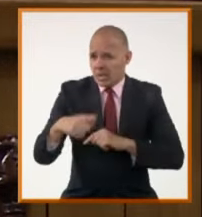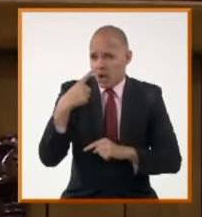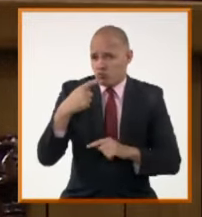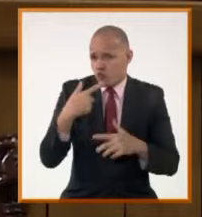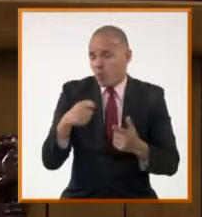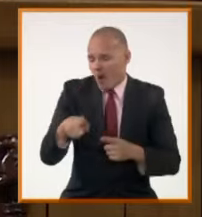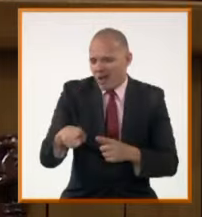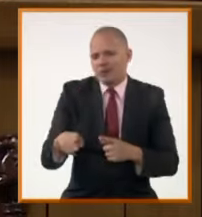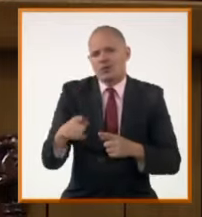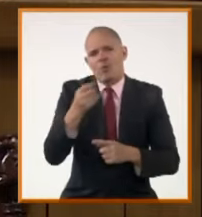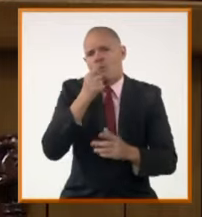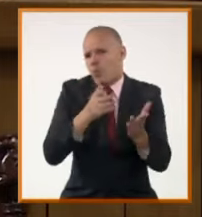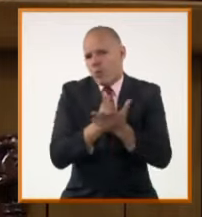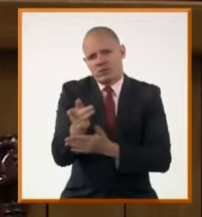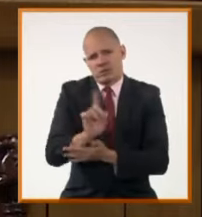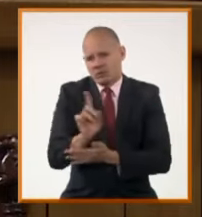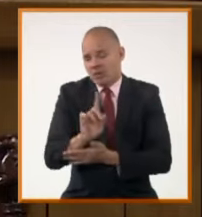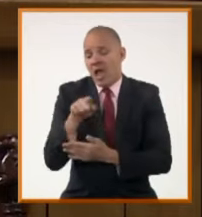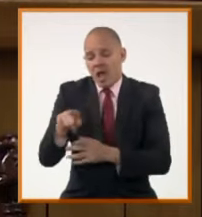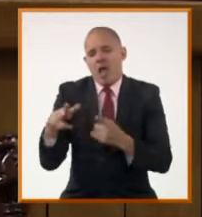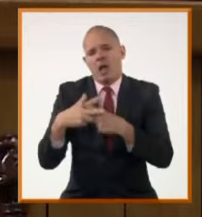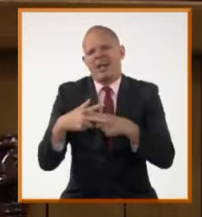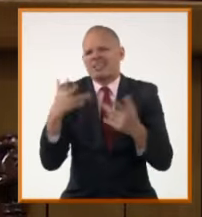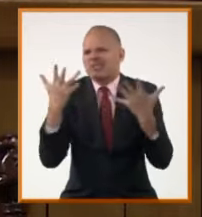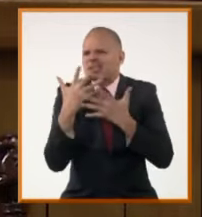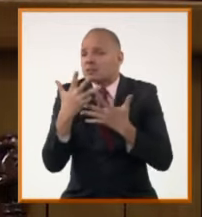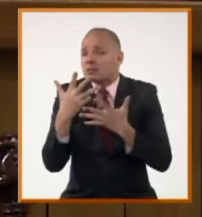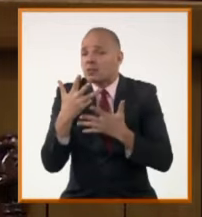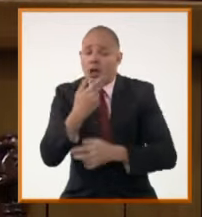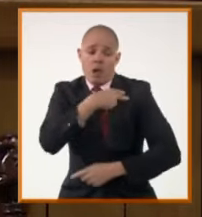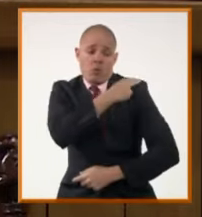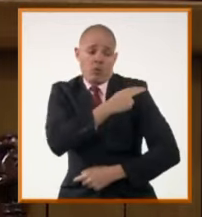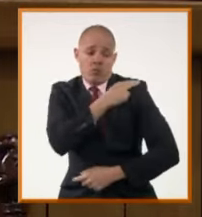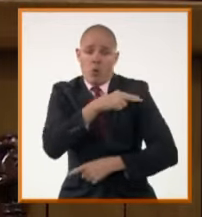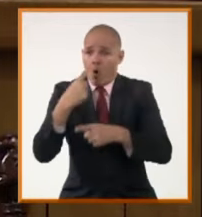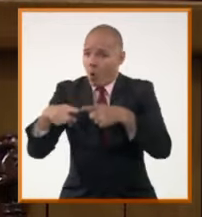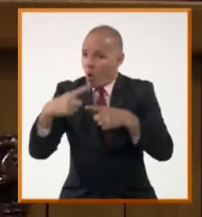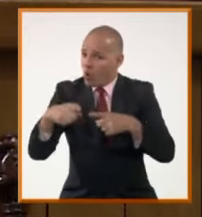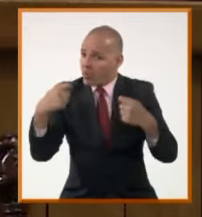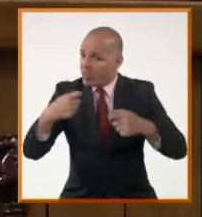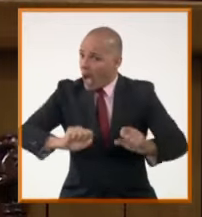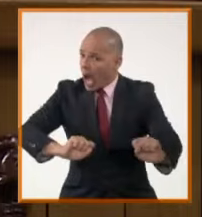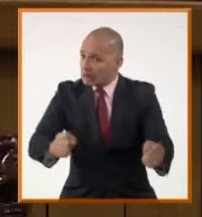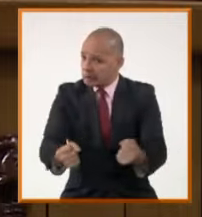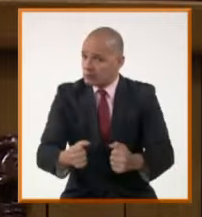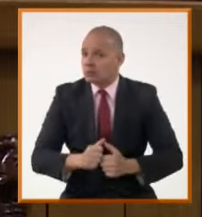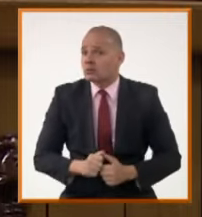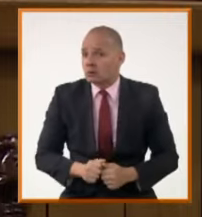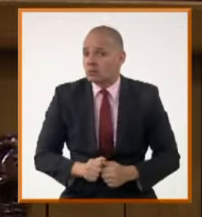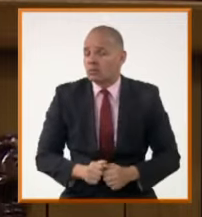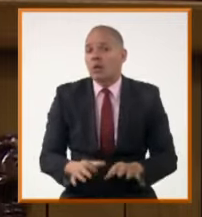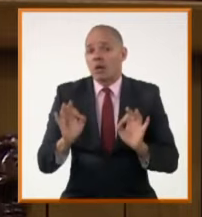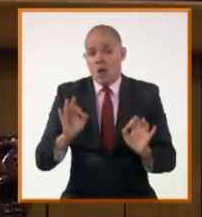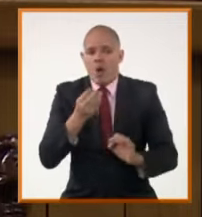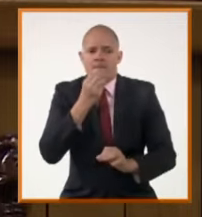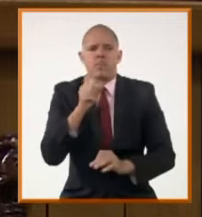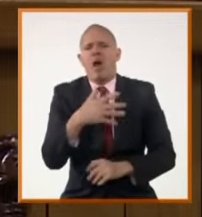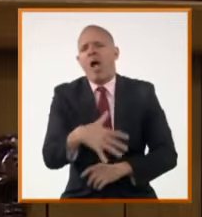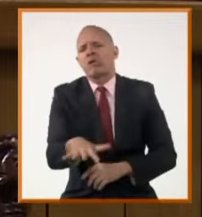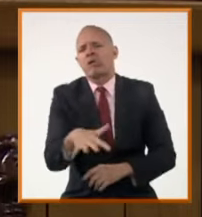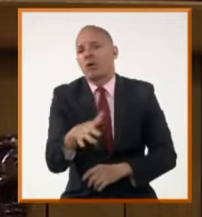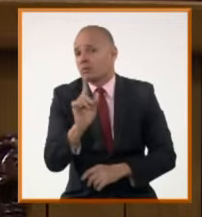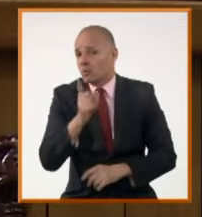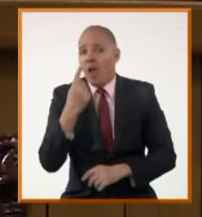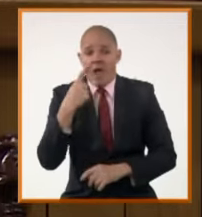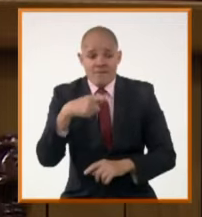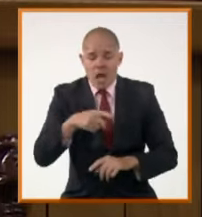problema y eso pasa por cuadro, eso pasa por sistema de trabajo, por exigencia, por nosotros realmente ser lo exigente que